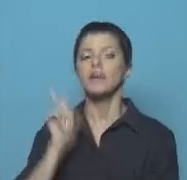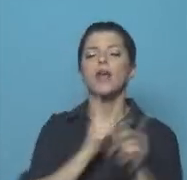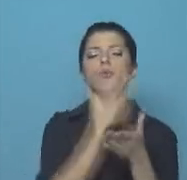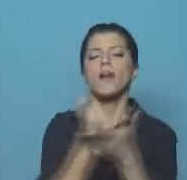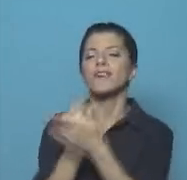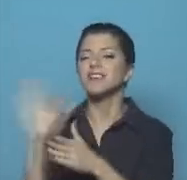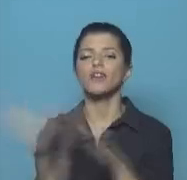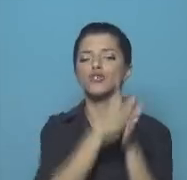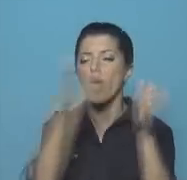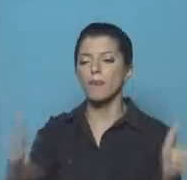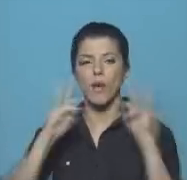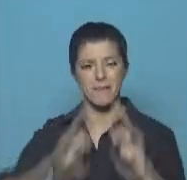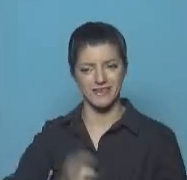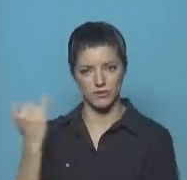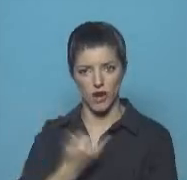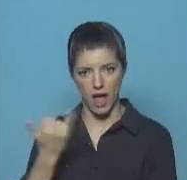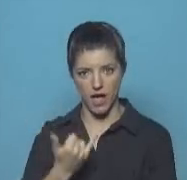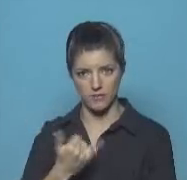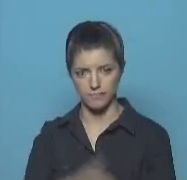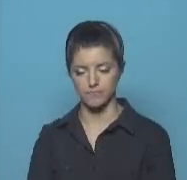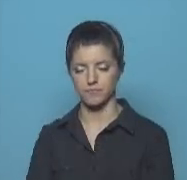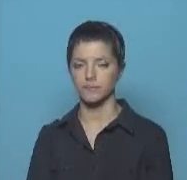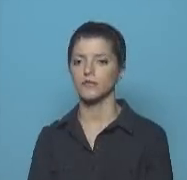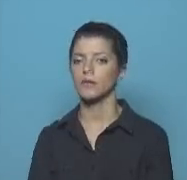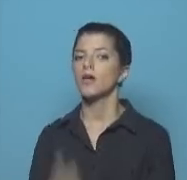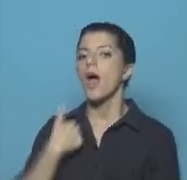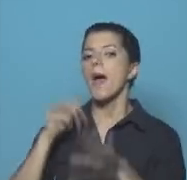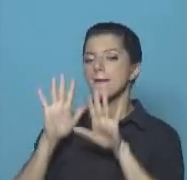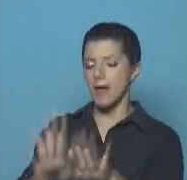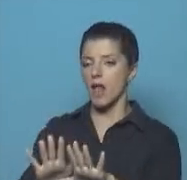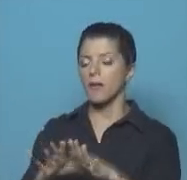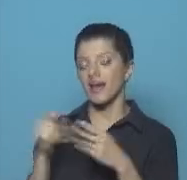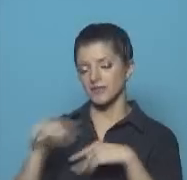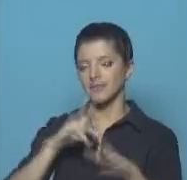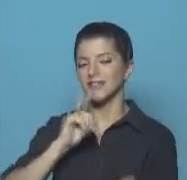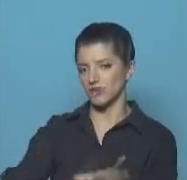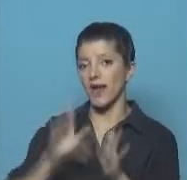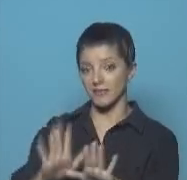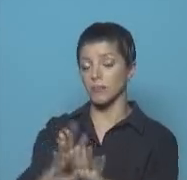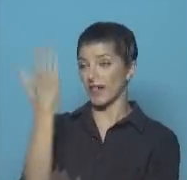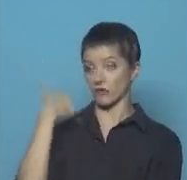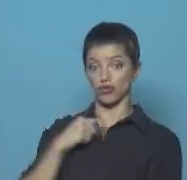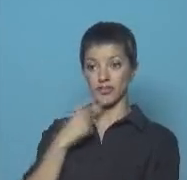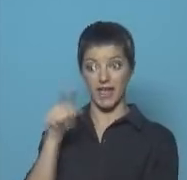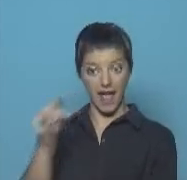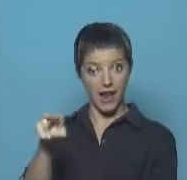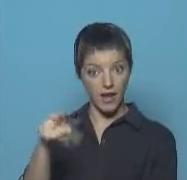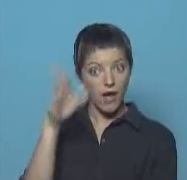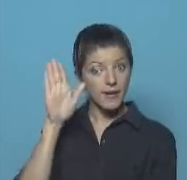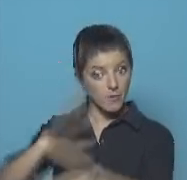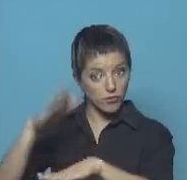durante toda la causa. Esperaba este fallo, porque obviamente en el momento en que lo acusé al señor Mangieri, lo hice con